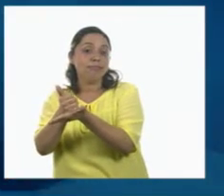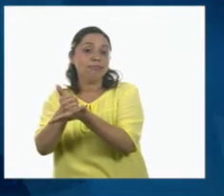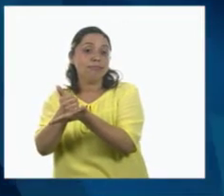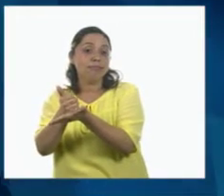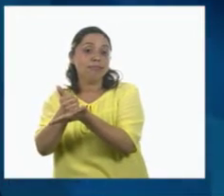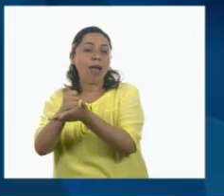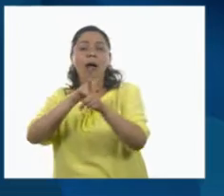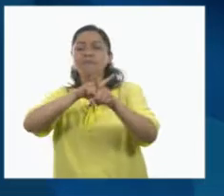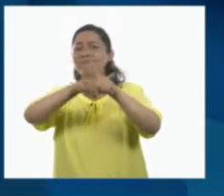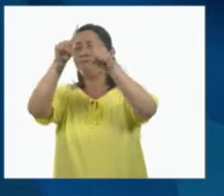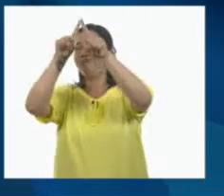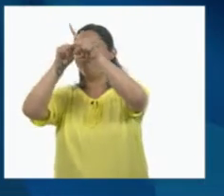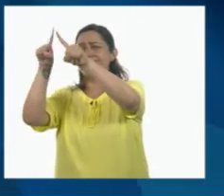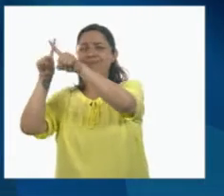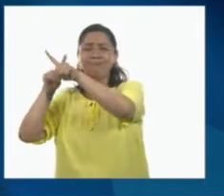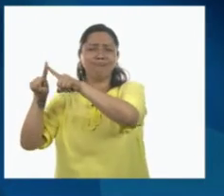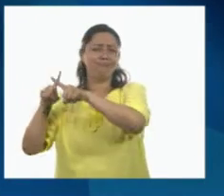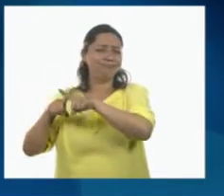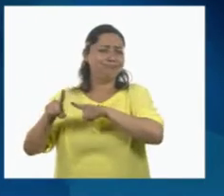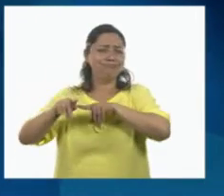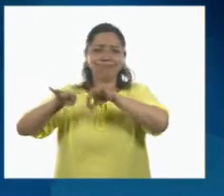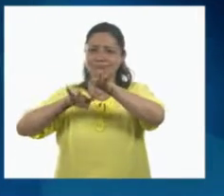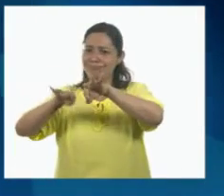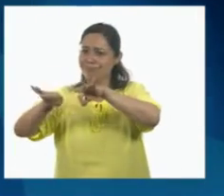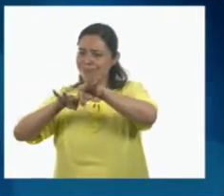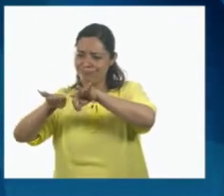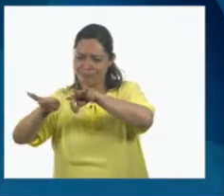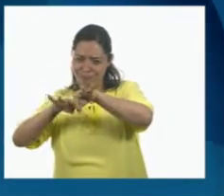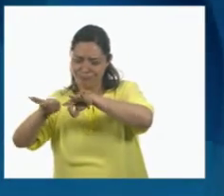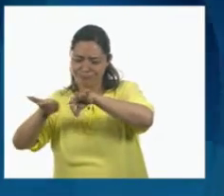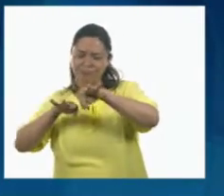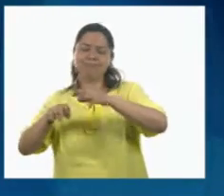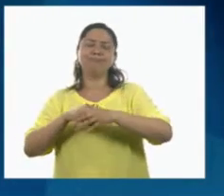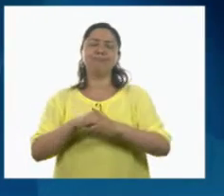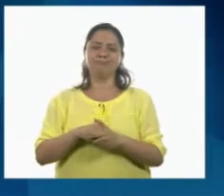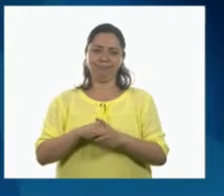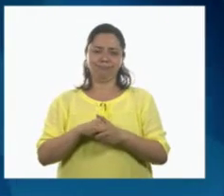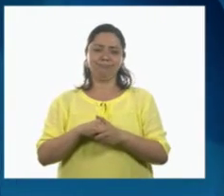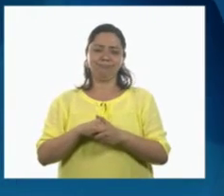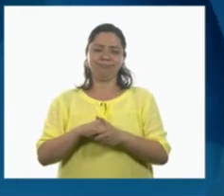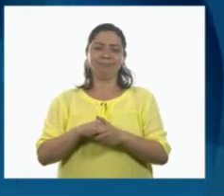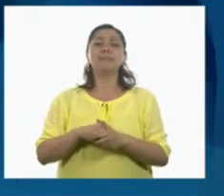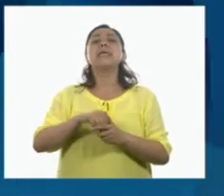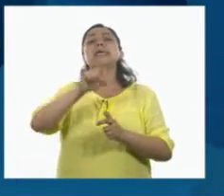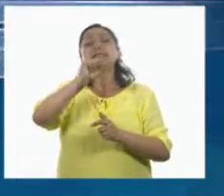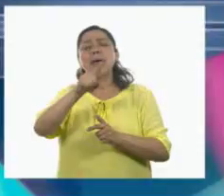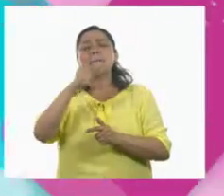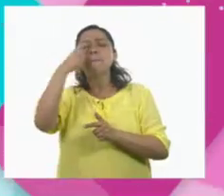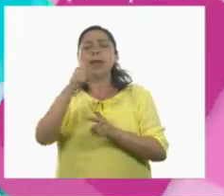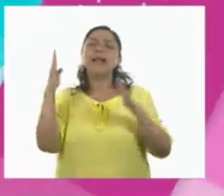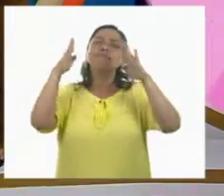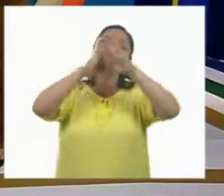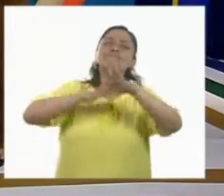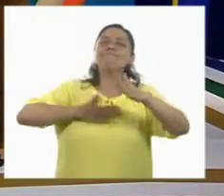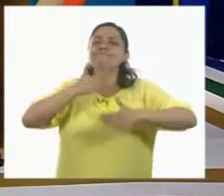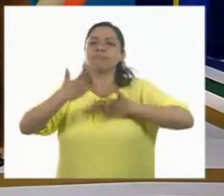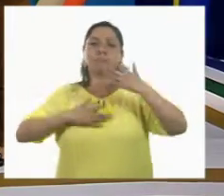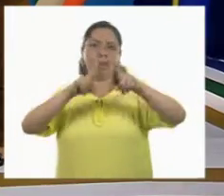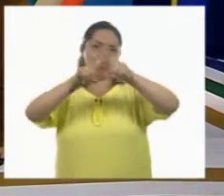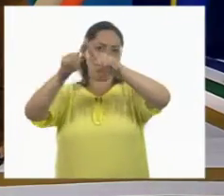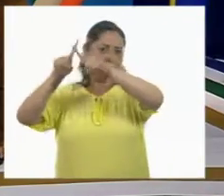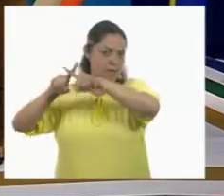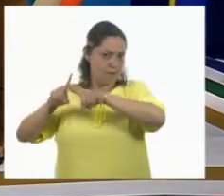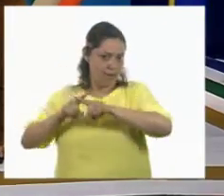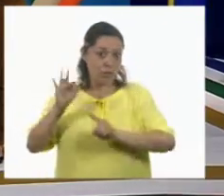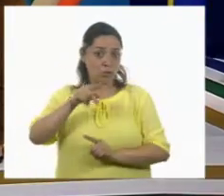de oficios. Un último detalle es que había diferentes formas de entretenimiento, pero si ustedes tienen más